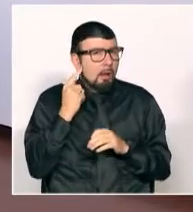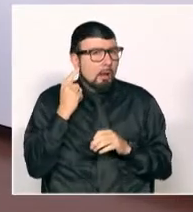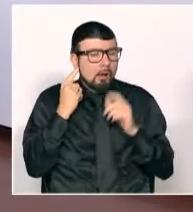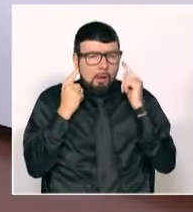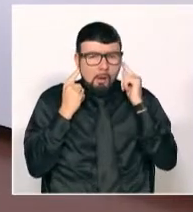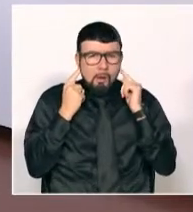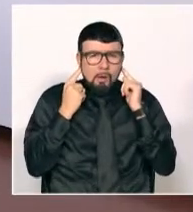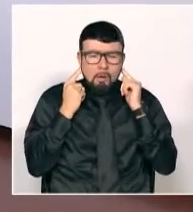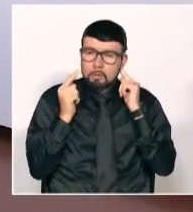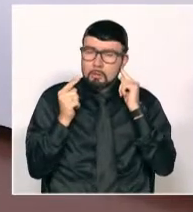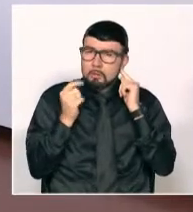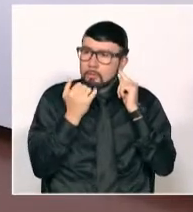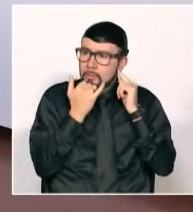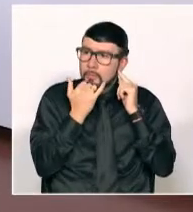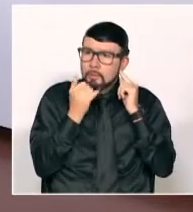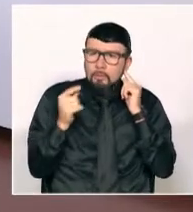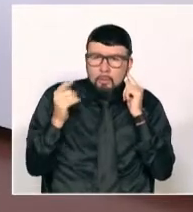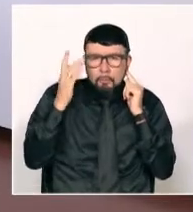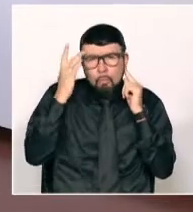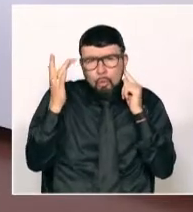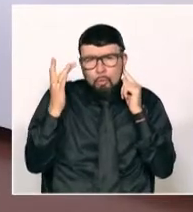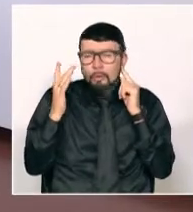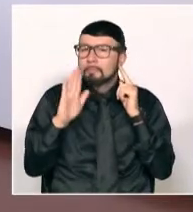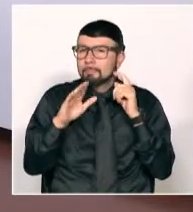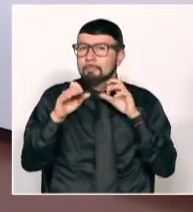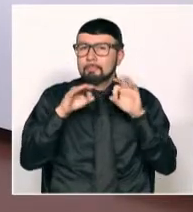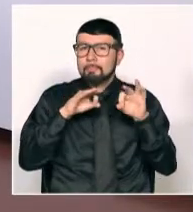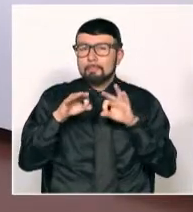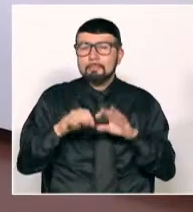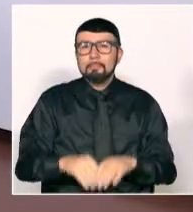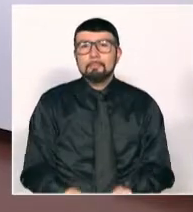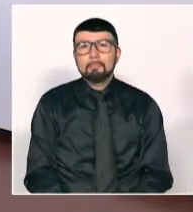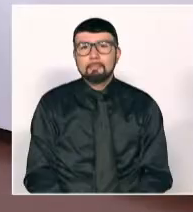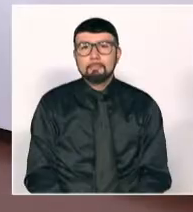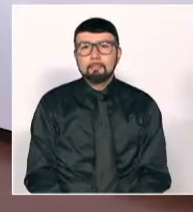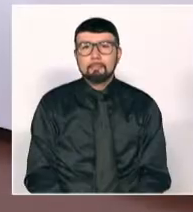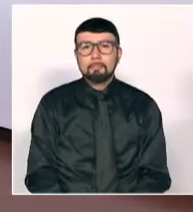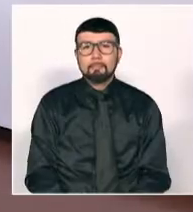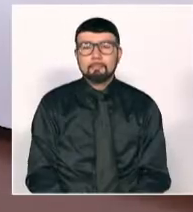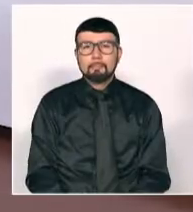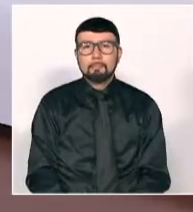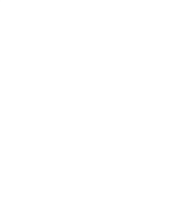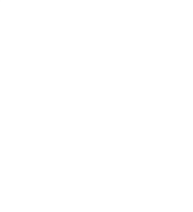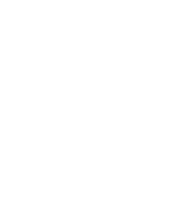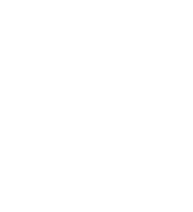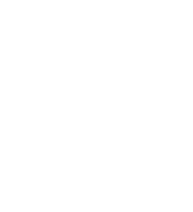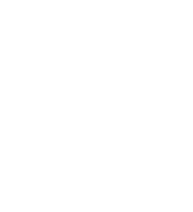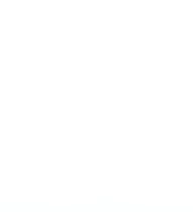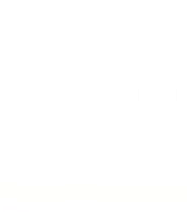son las consecuencias de que esto esté sucediendo. Ya volvemos, quédense con nosotros.